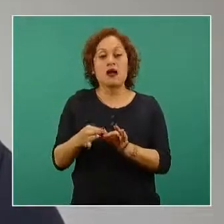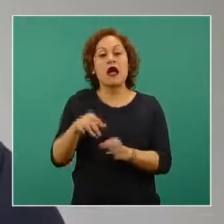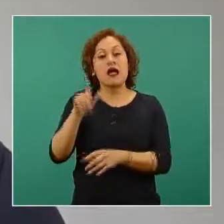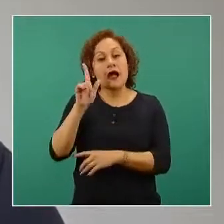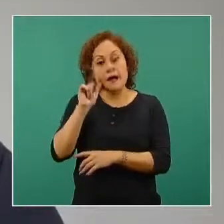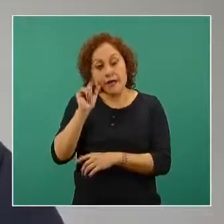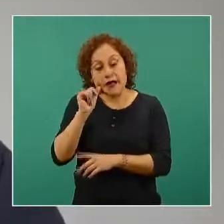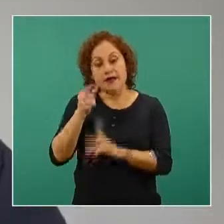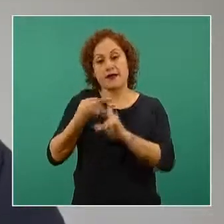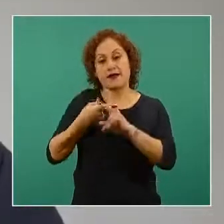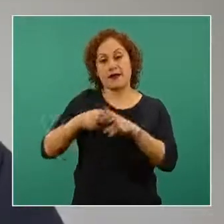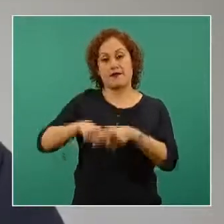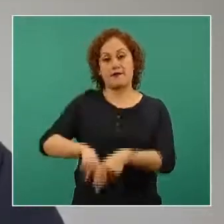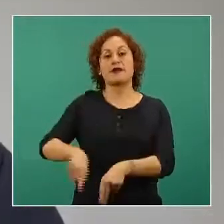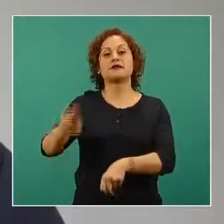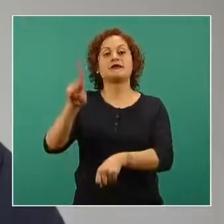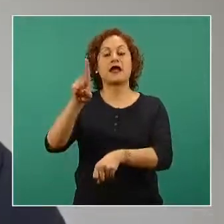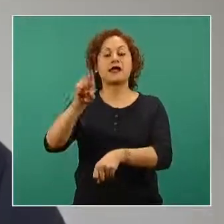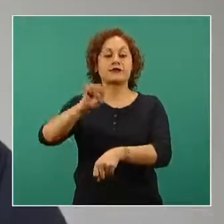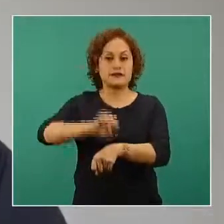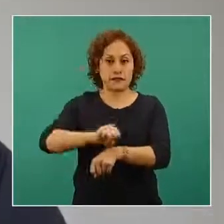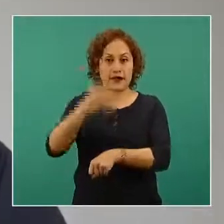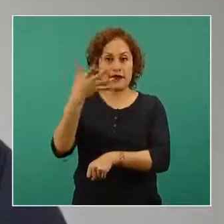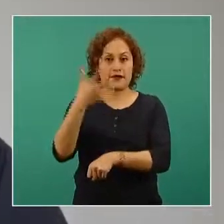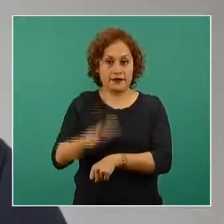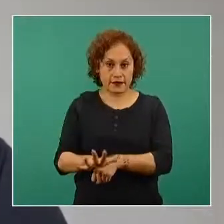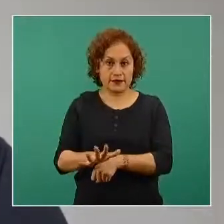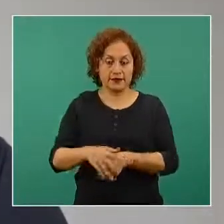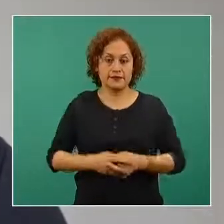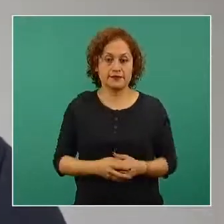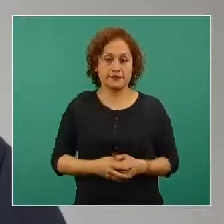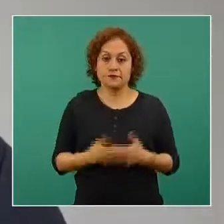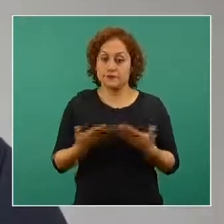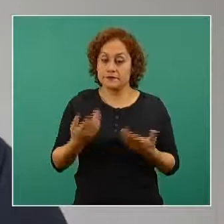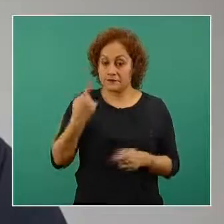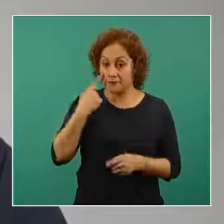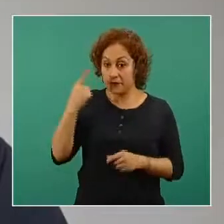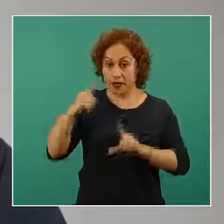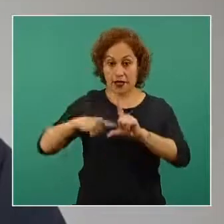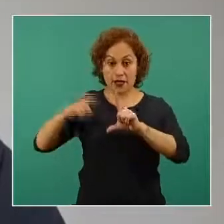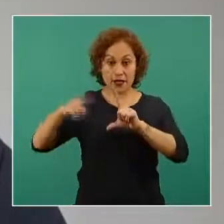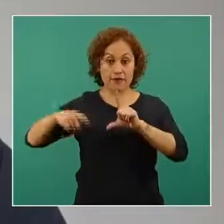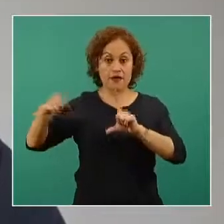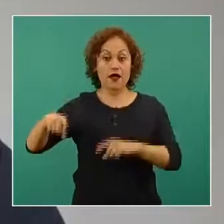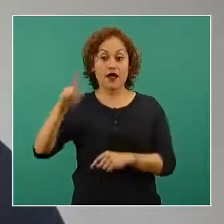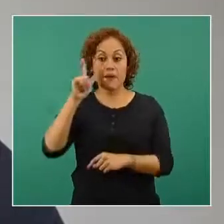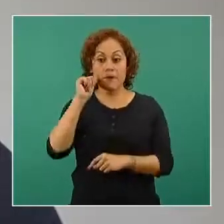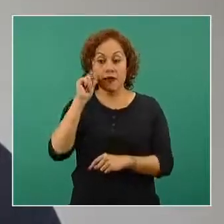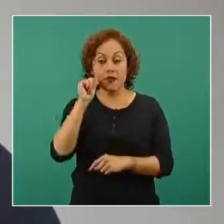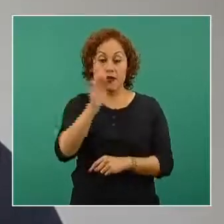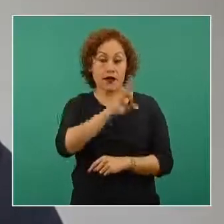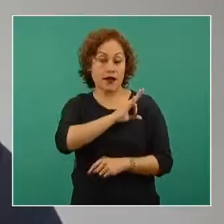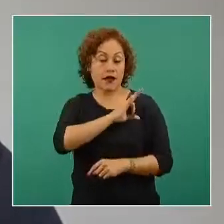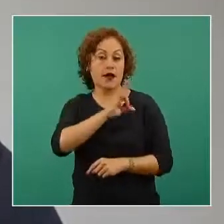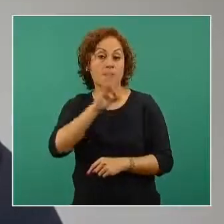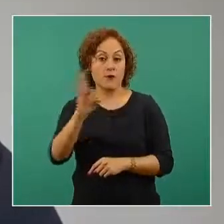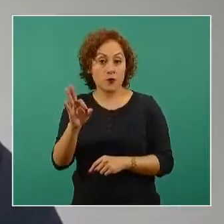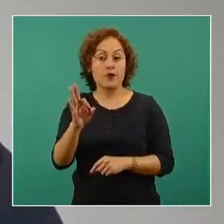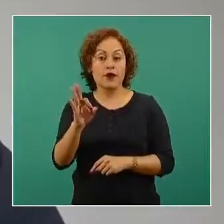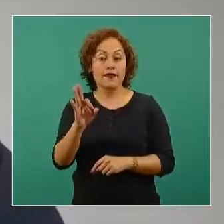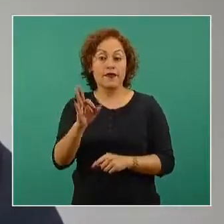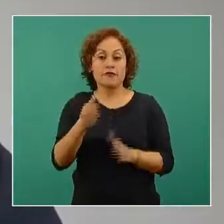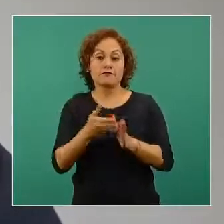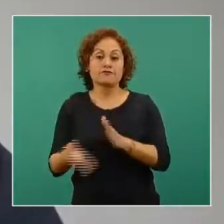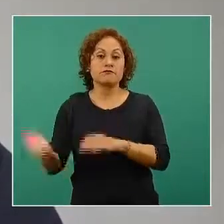mañana abriremos la semana 10, y por lo tanto, para efectos del gráfico, el día de mañana podremos ver representada ya el comportamiento en la semana